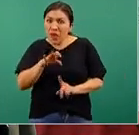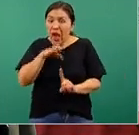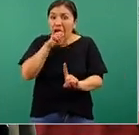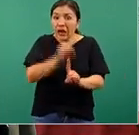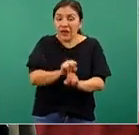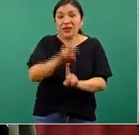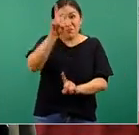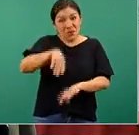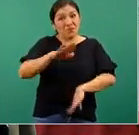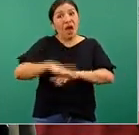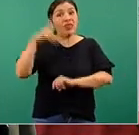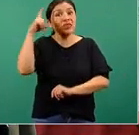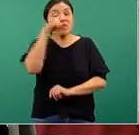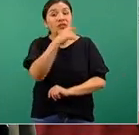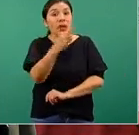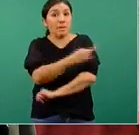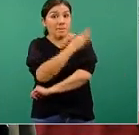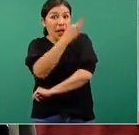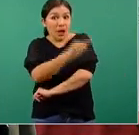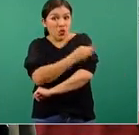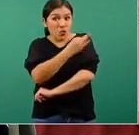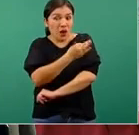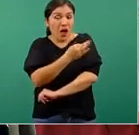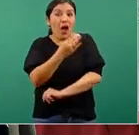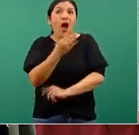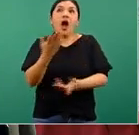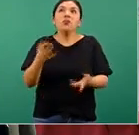más complejo utilizar la vacuna en